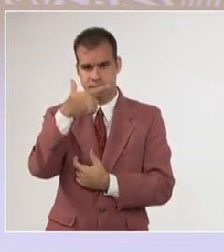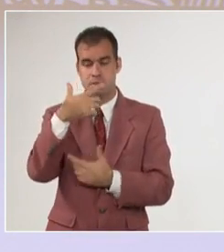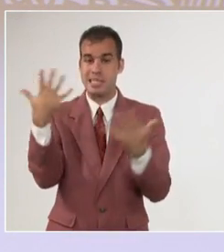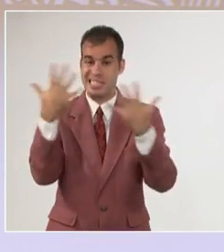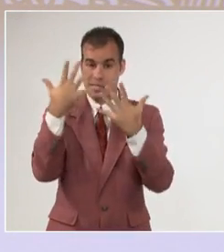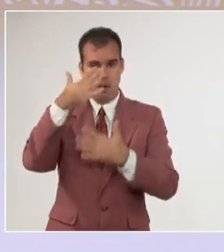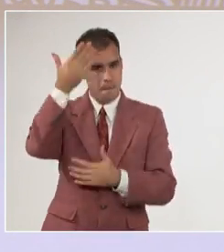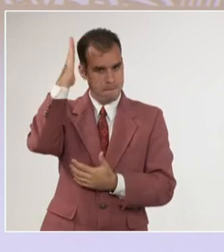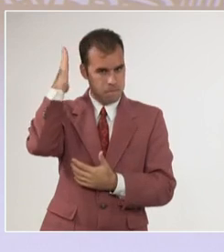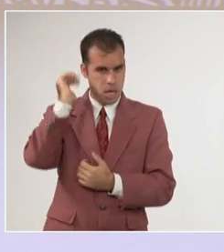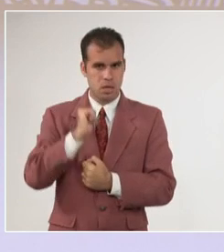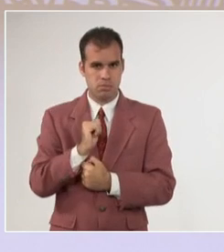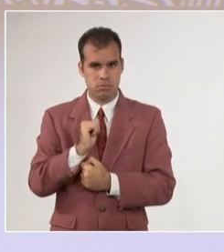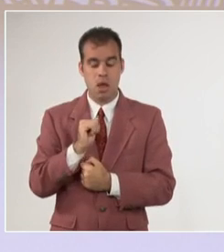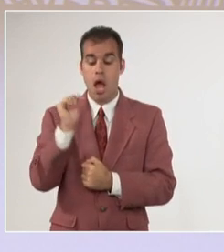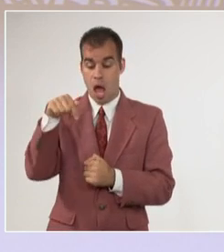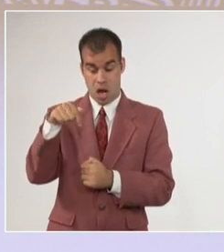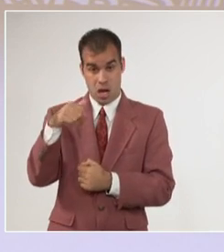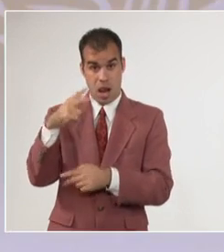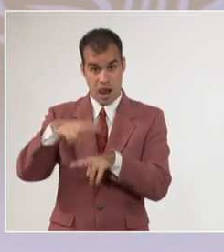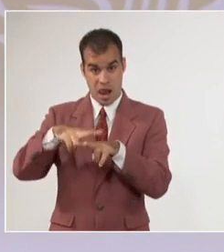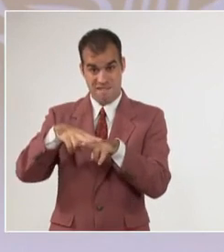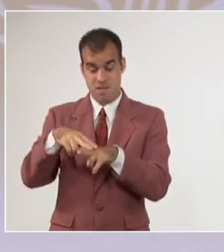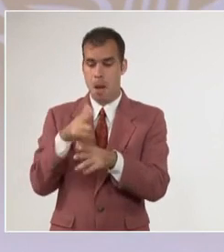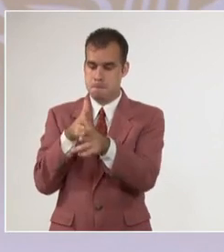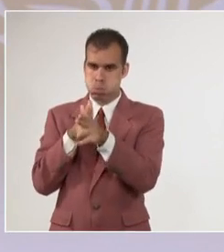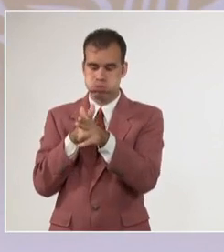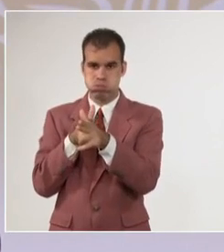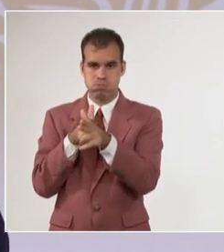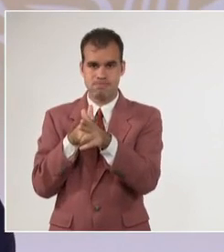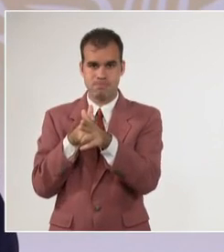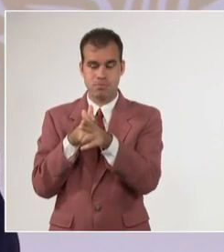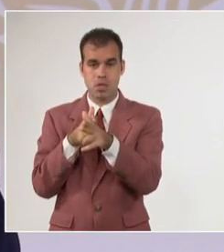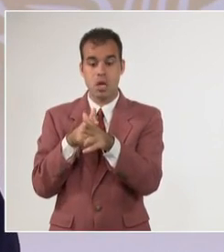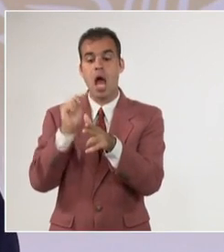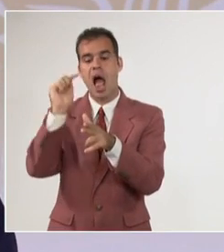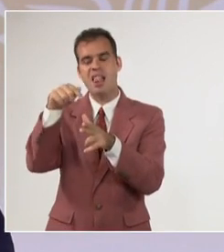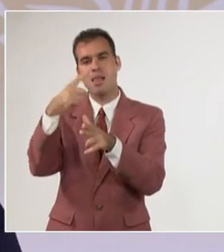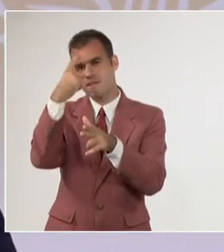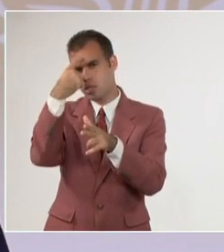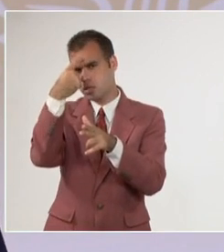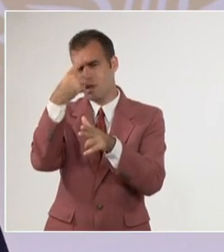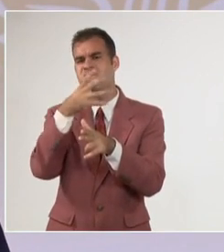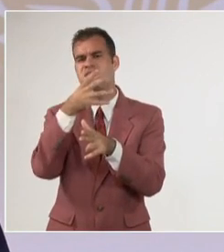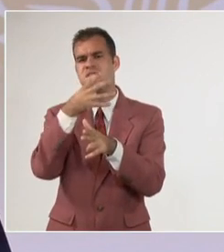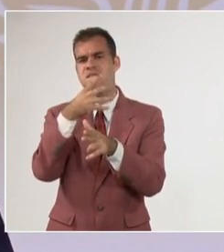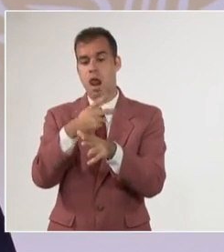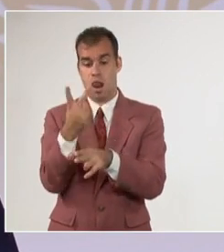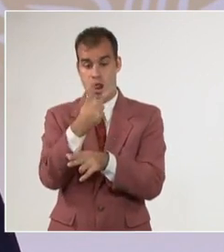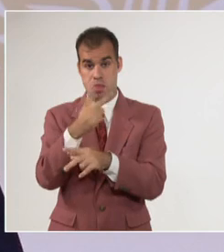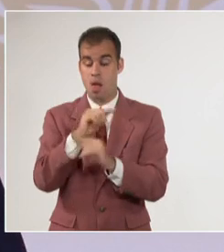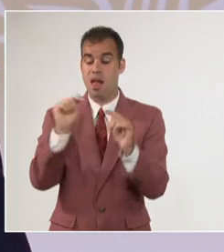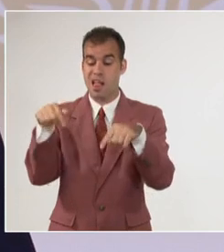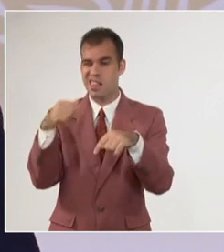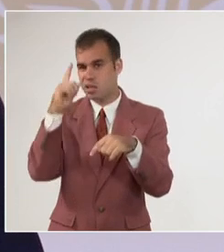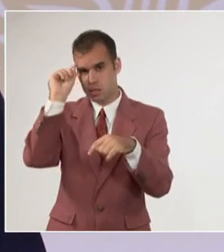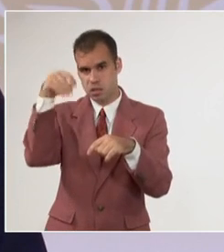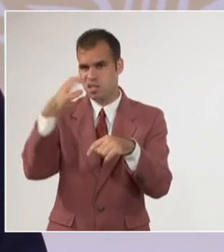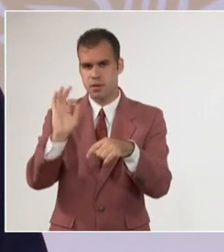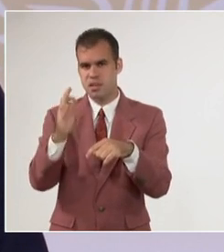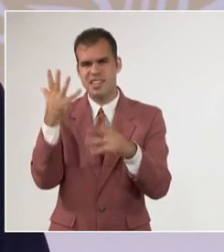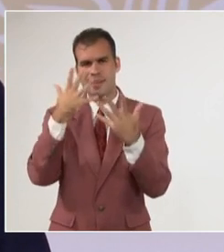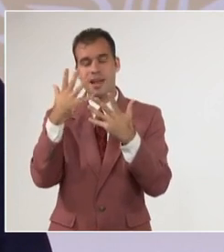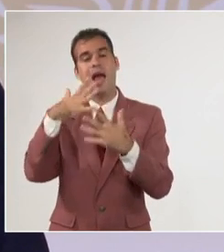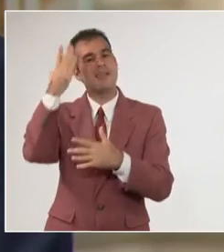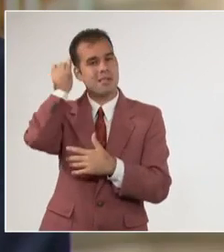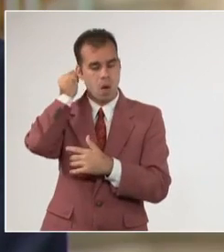misma ciudad, en la que se conocerían años después Ernesto Che Guevara y Fidel Castro Ruz por intermedio de su hermano